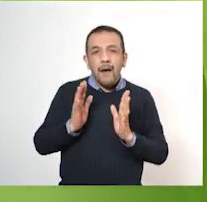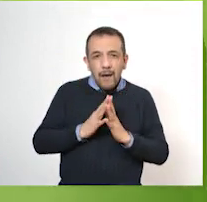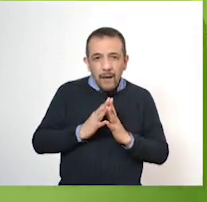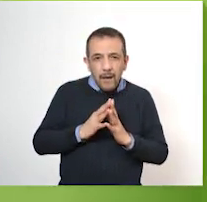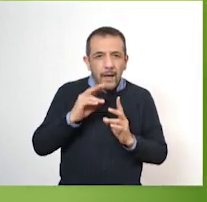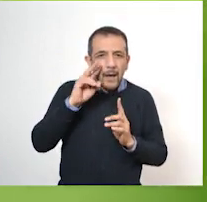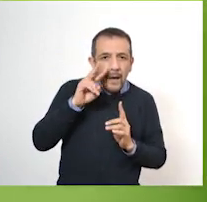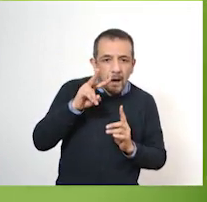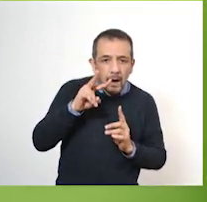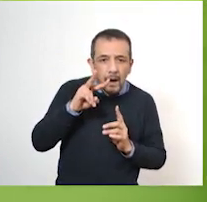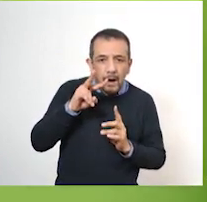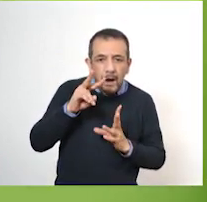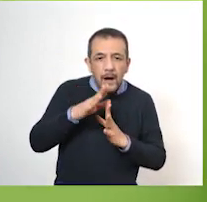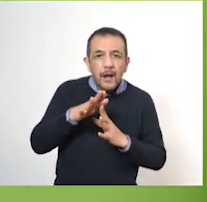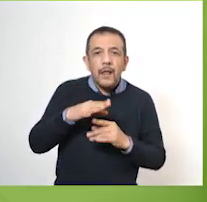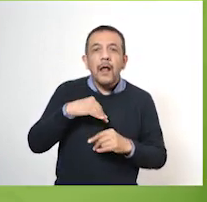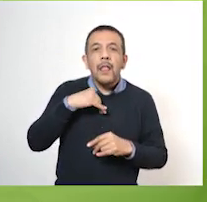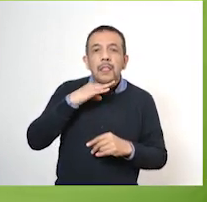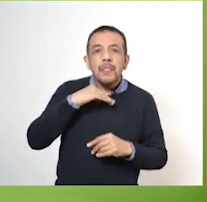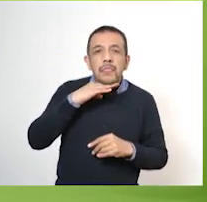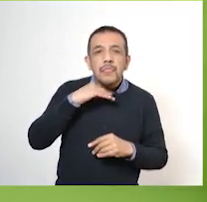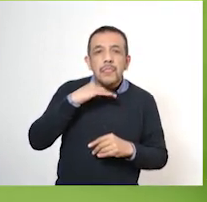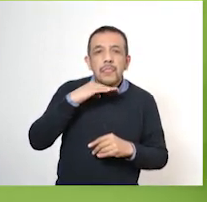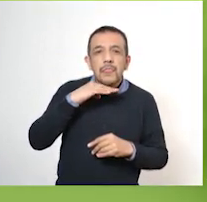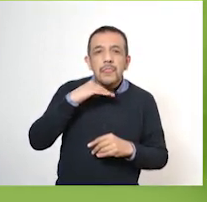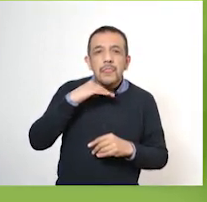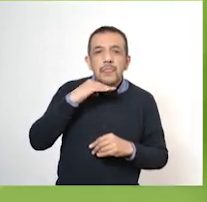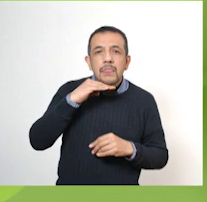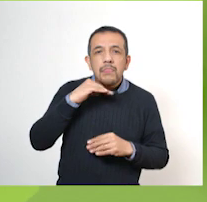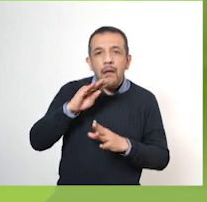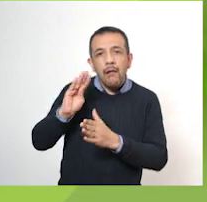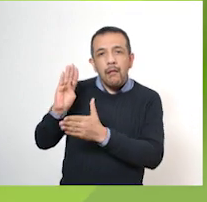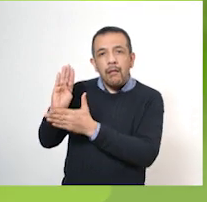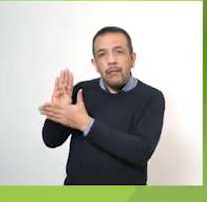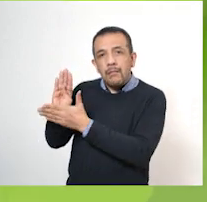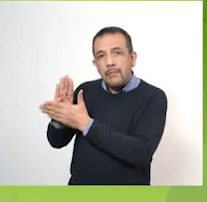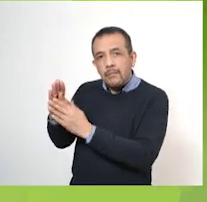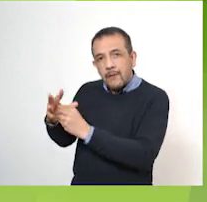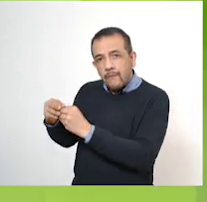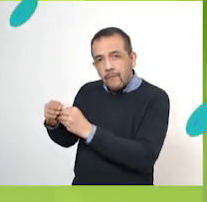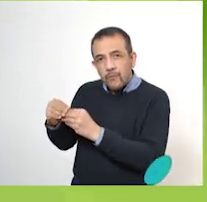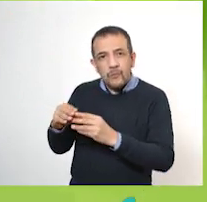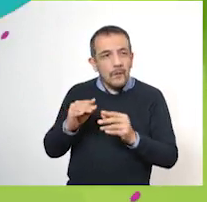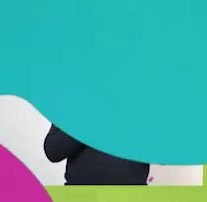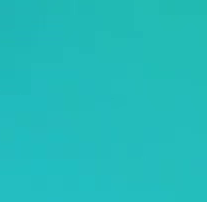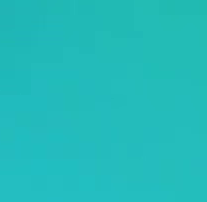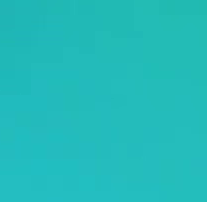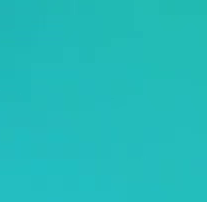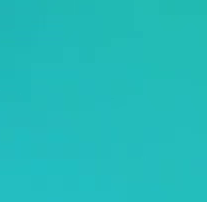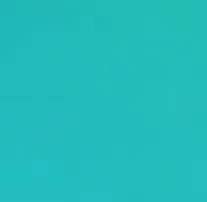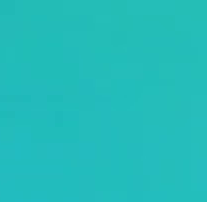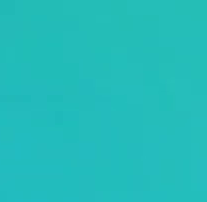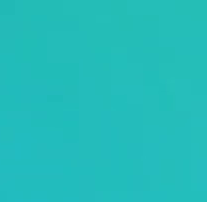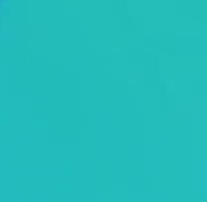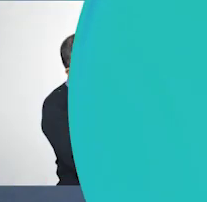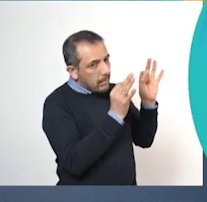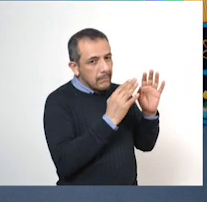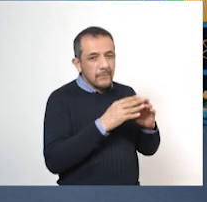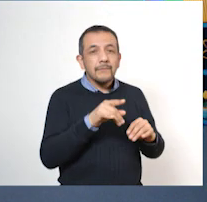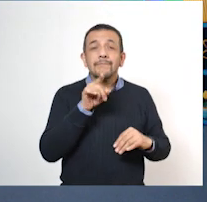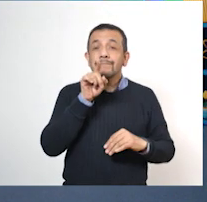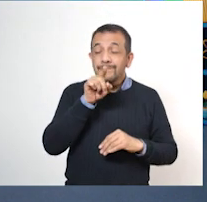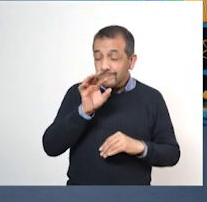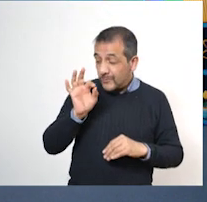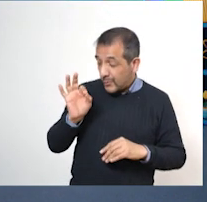¡Ah! Le están robando la atención a las frutas que escoge la señora. ¡Qué mirada tan